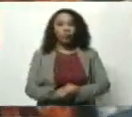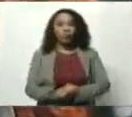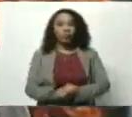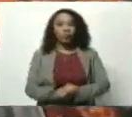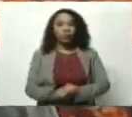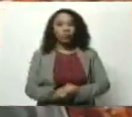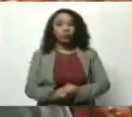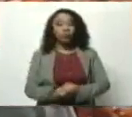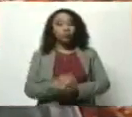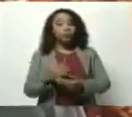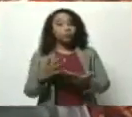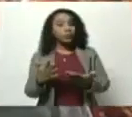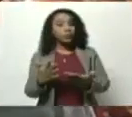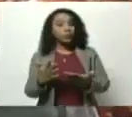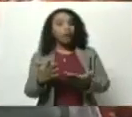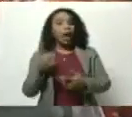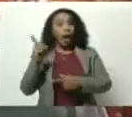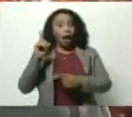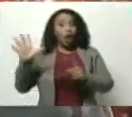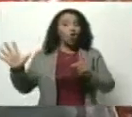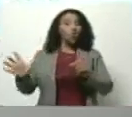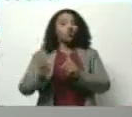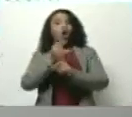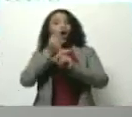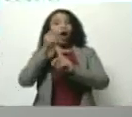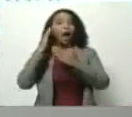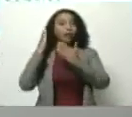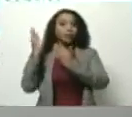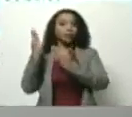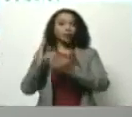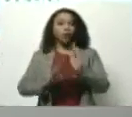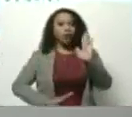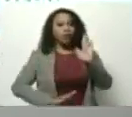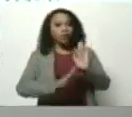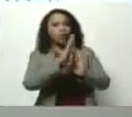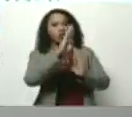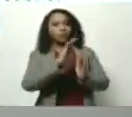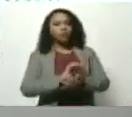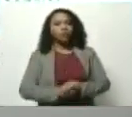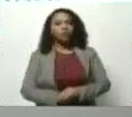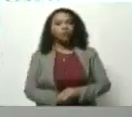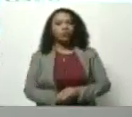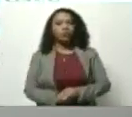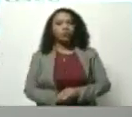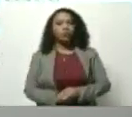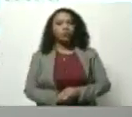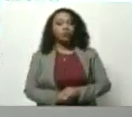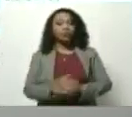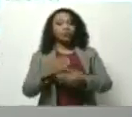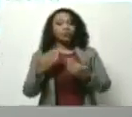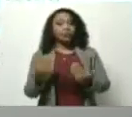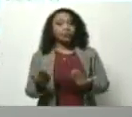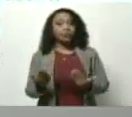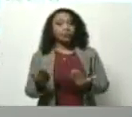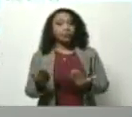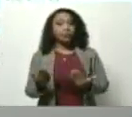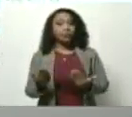y lo está logrando andy tecno cross y ya está